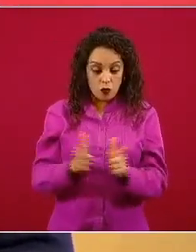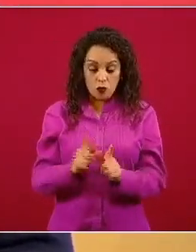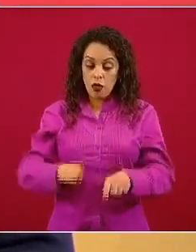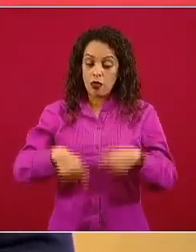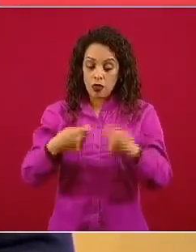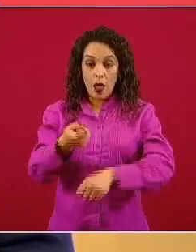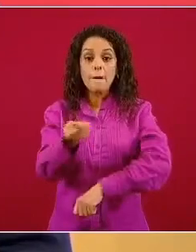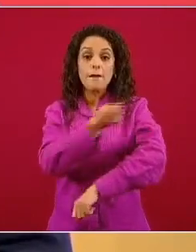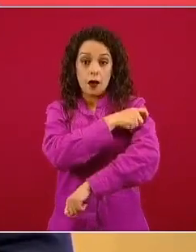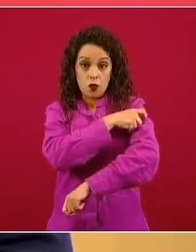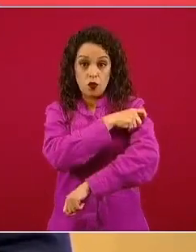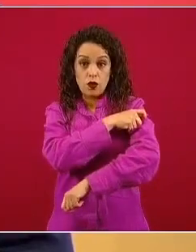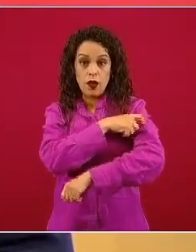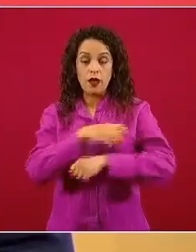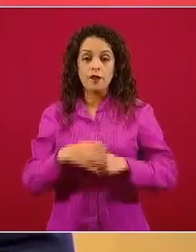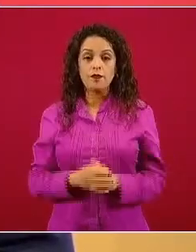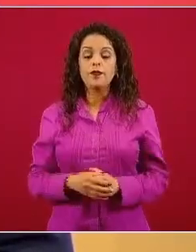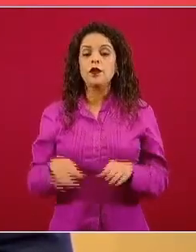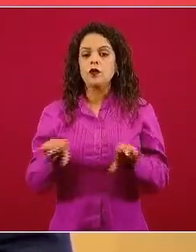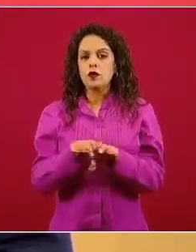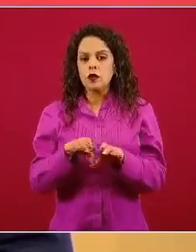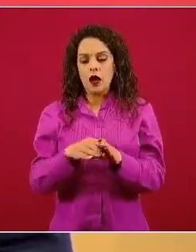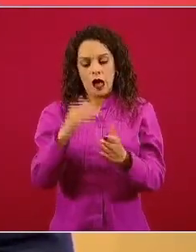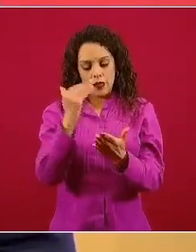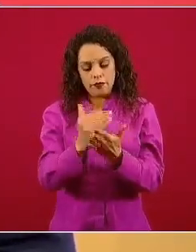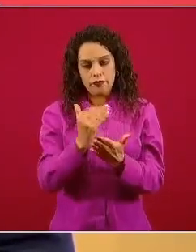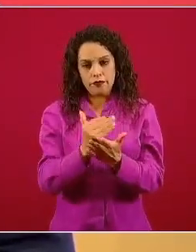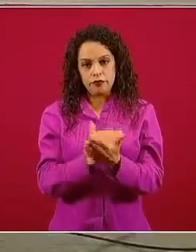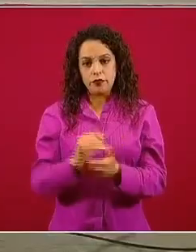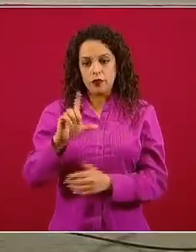a la vacuna, la logística deberá